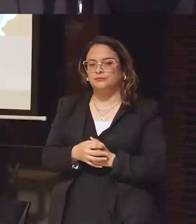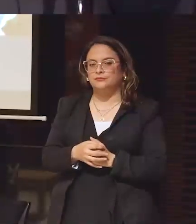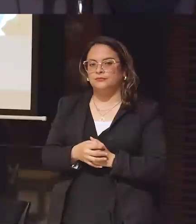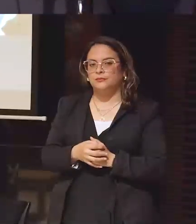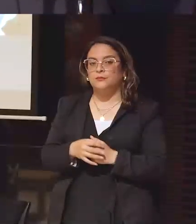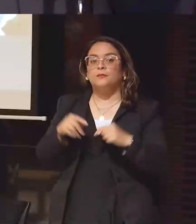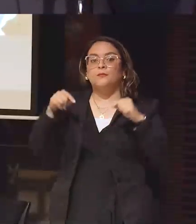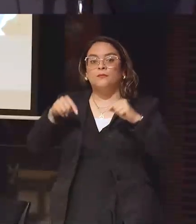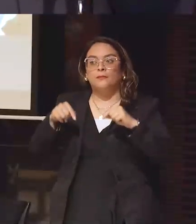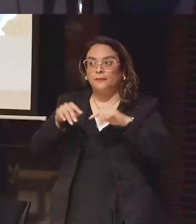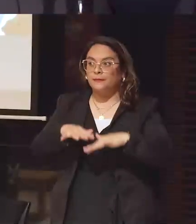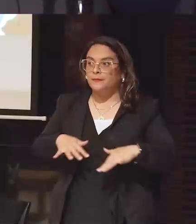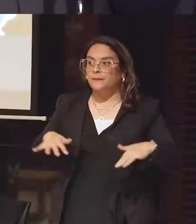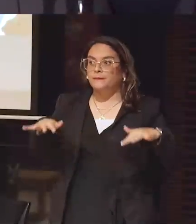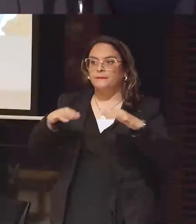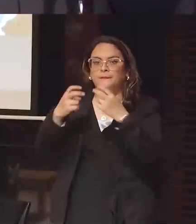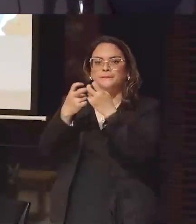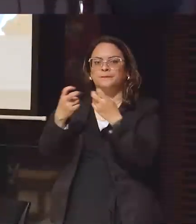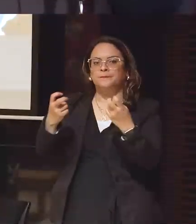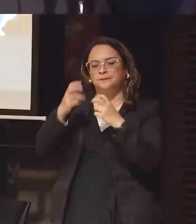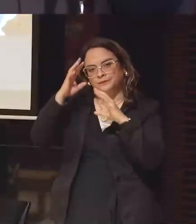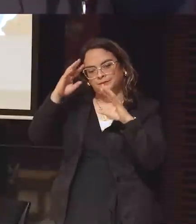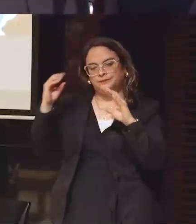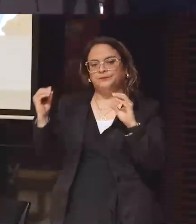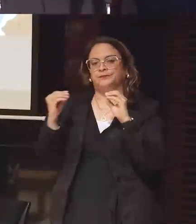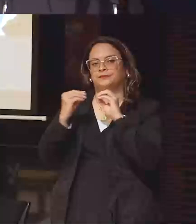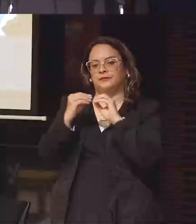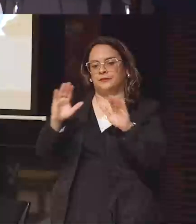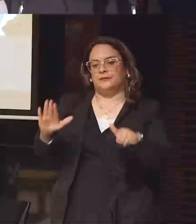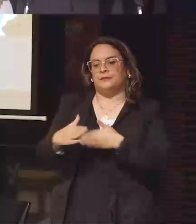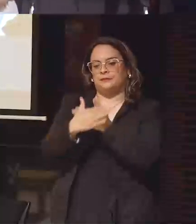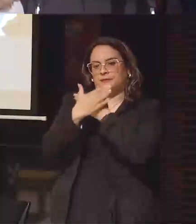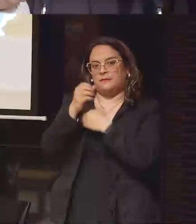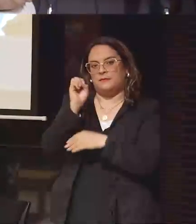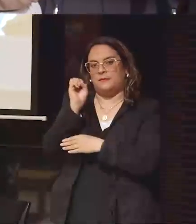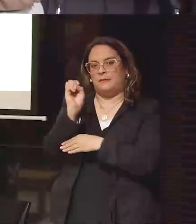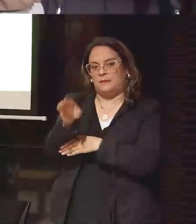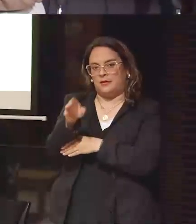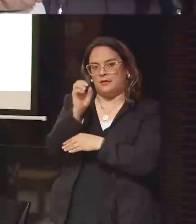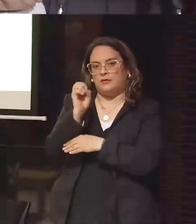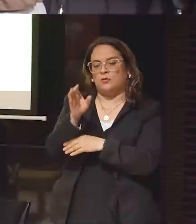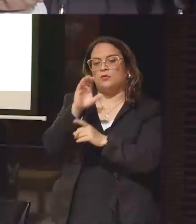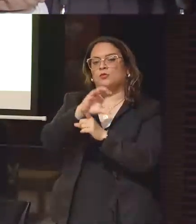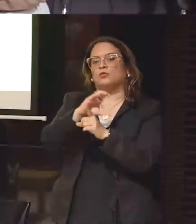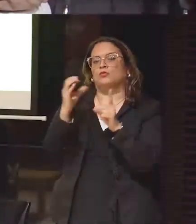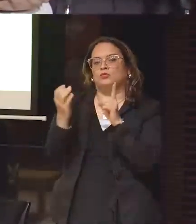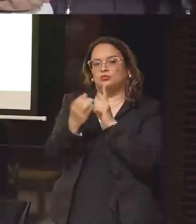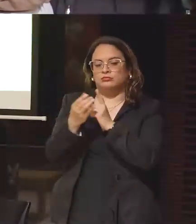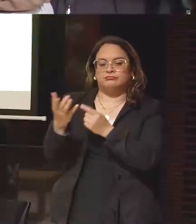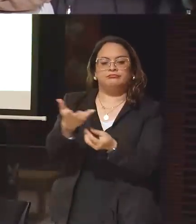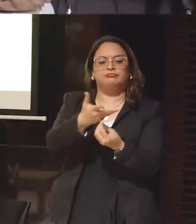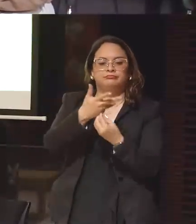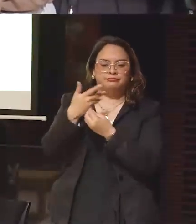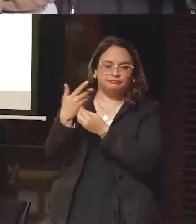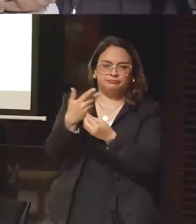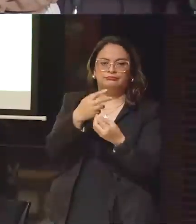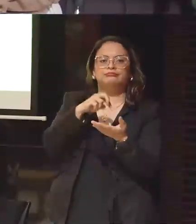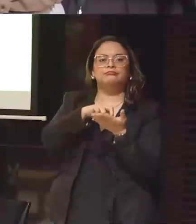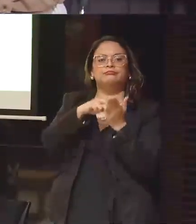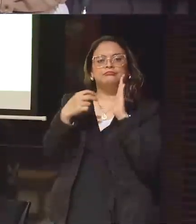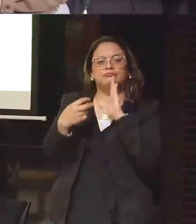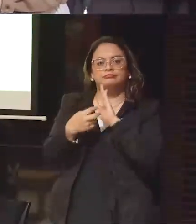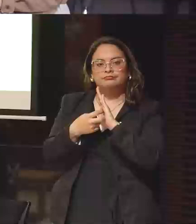Hemos diseñado este ciclo con el Banco de la República para reflexionar sobre cómo la cultura y el arte se relacionan directamente con